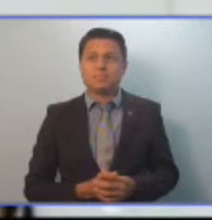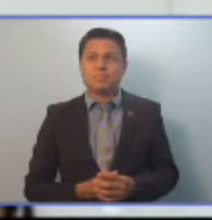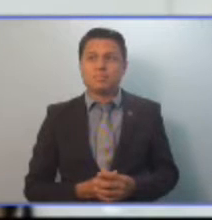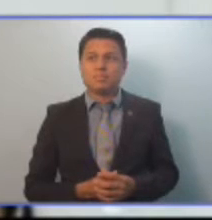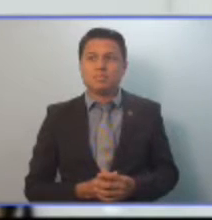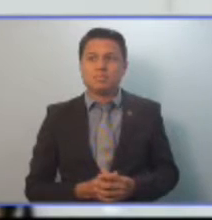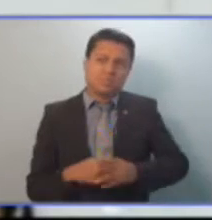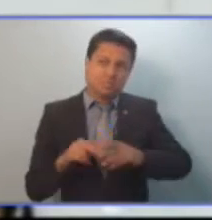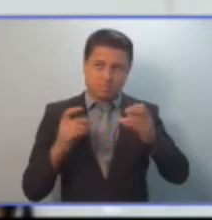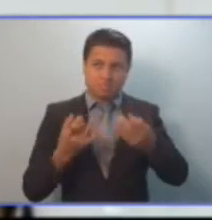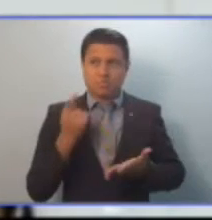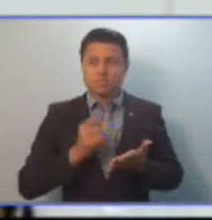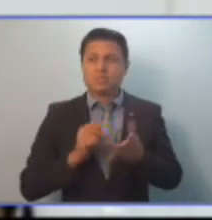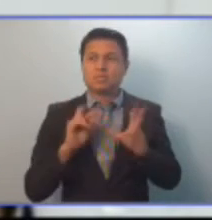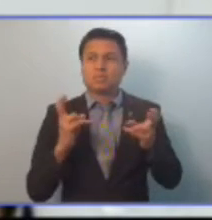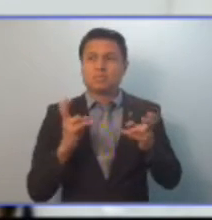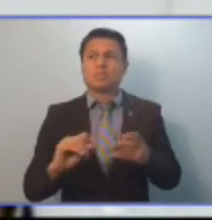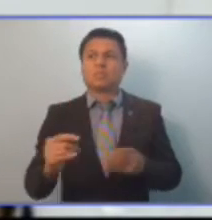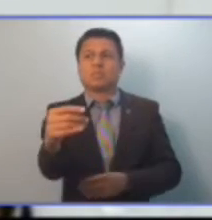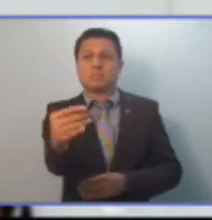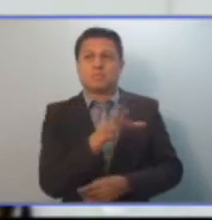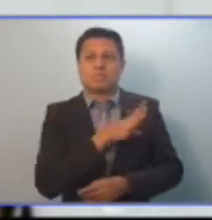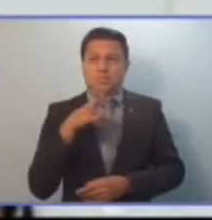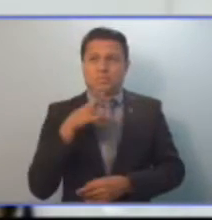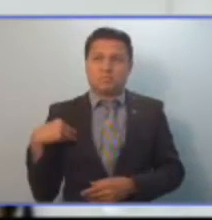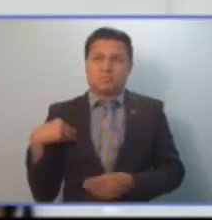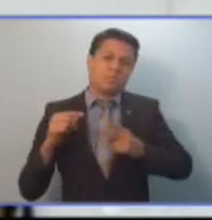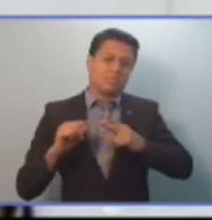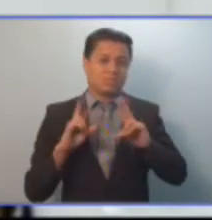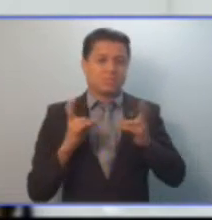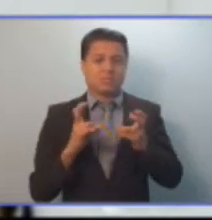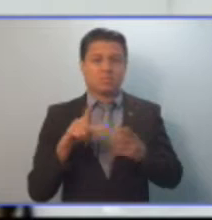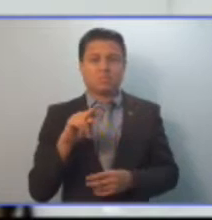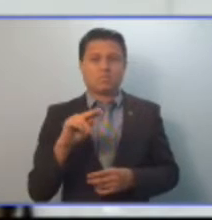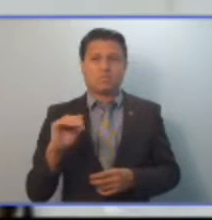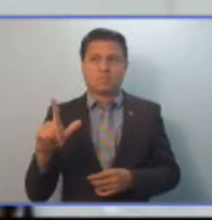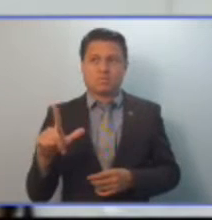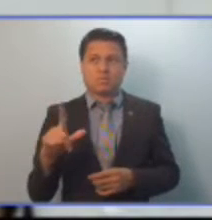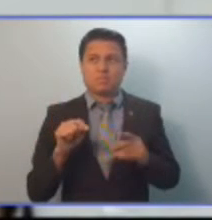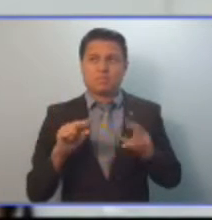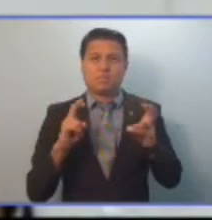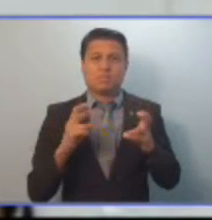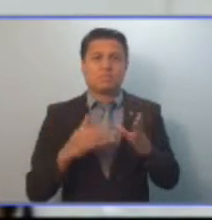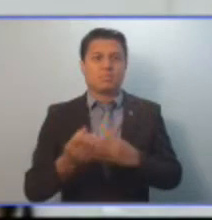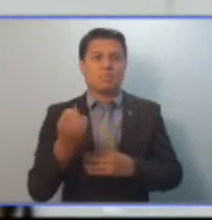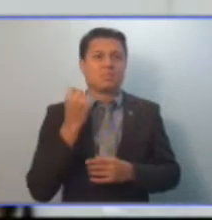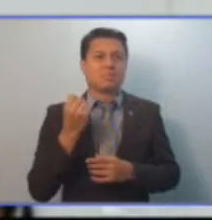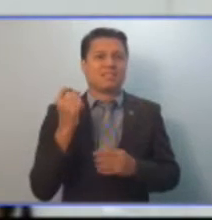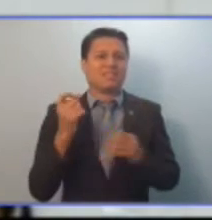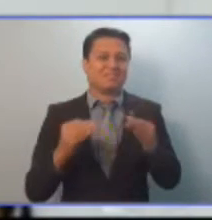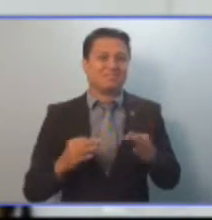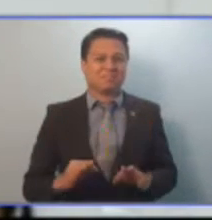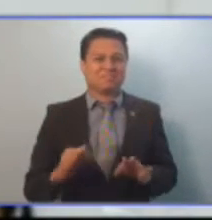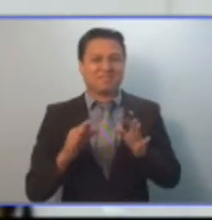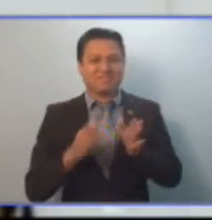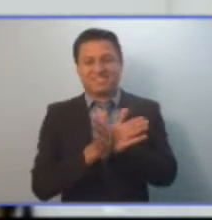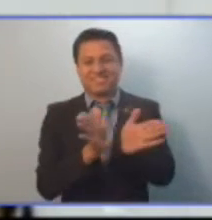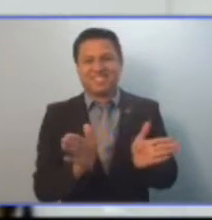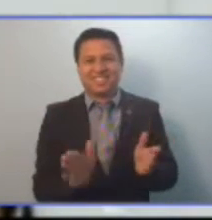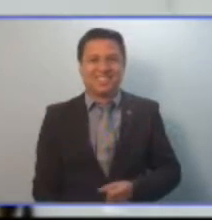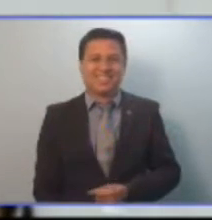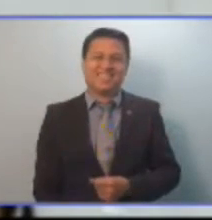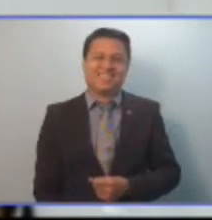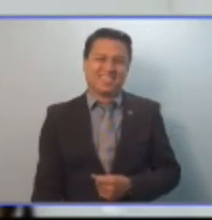como litigante en materia de familia y en materia penal. Ese es en términos generales,